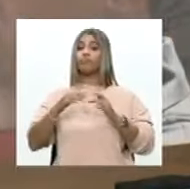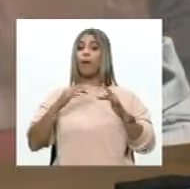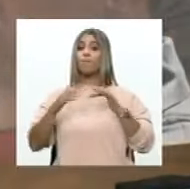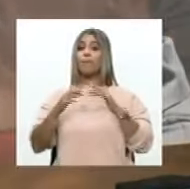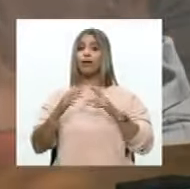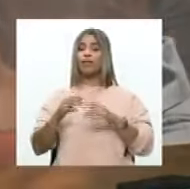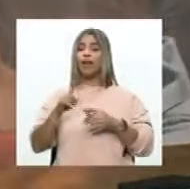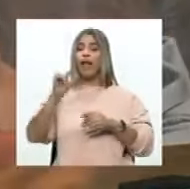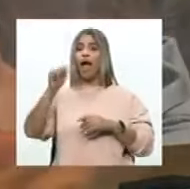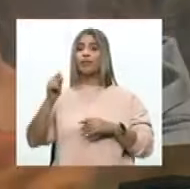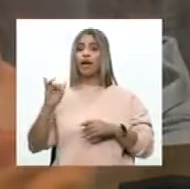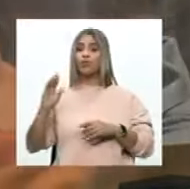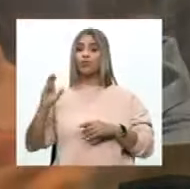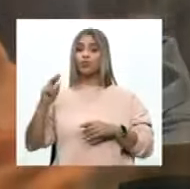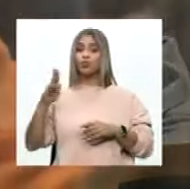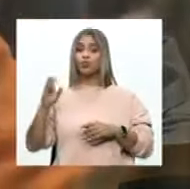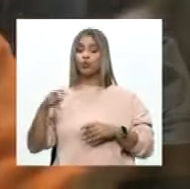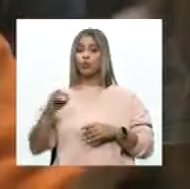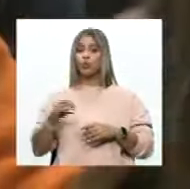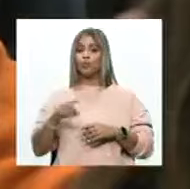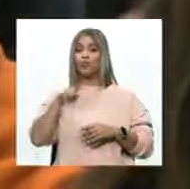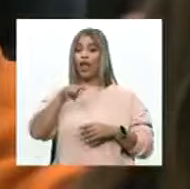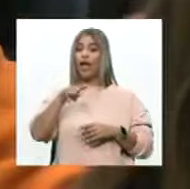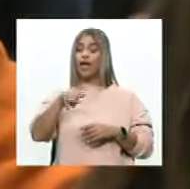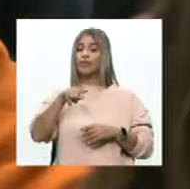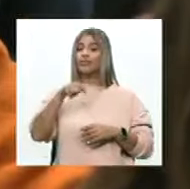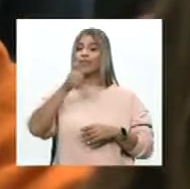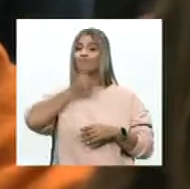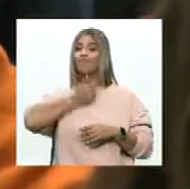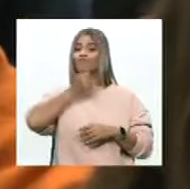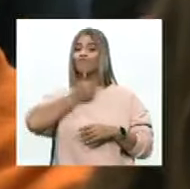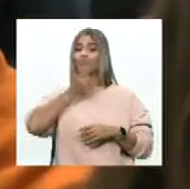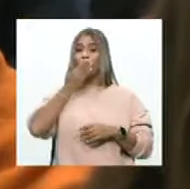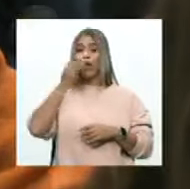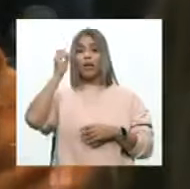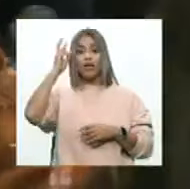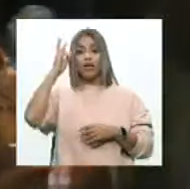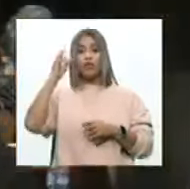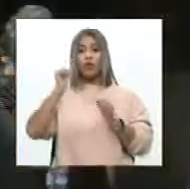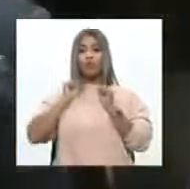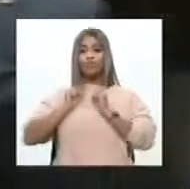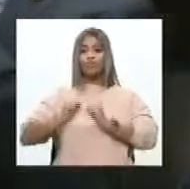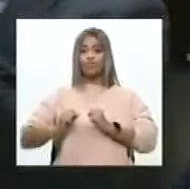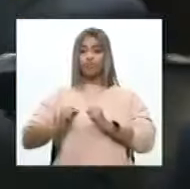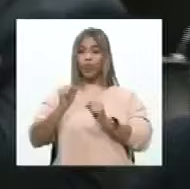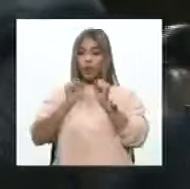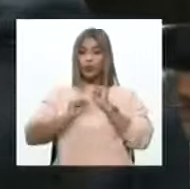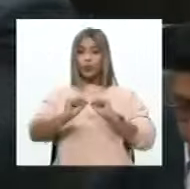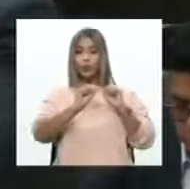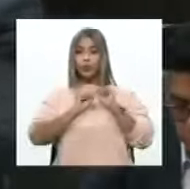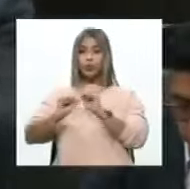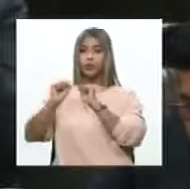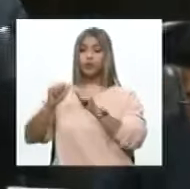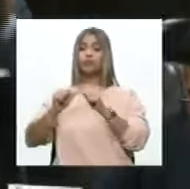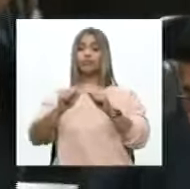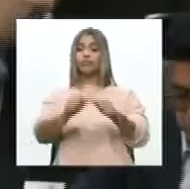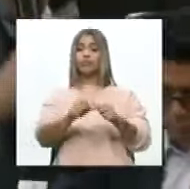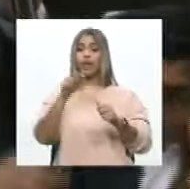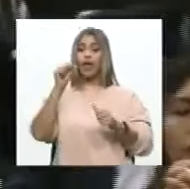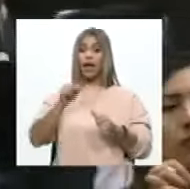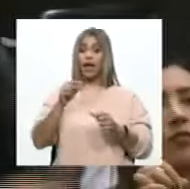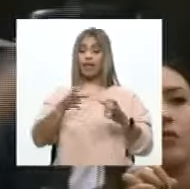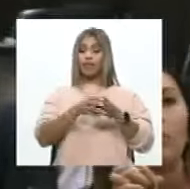batalla de Ayacucho. Esa resistencia continúa. Y desde esta oposición democrática